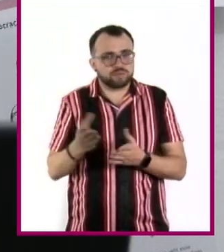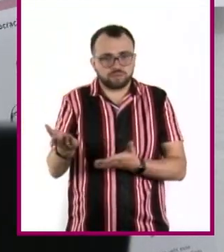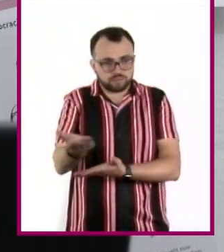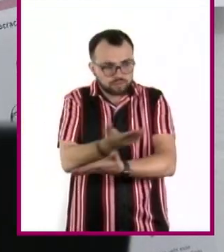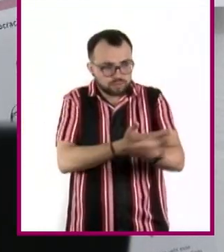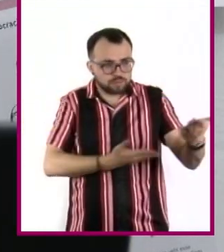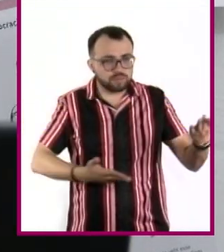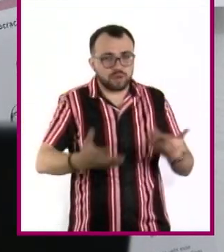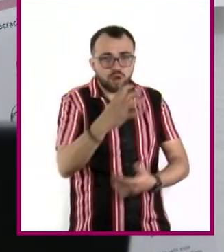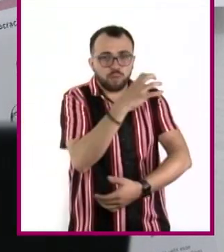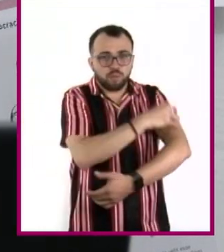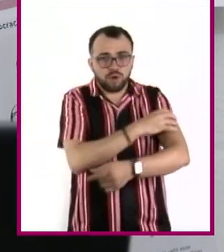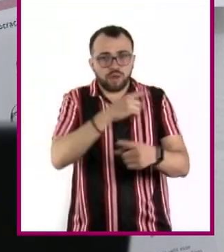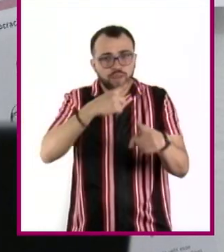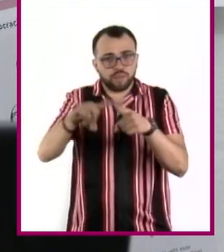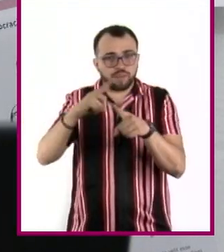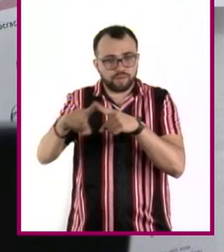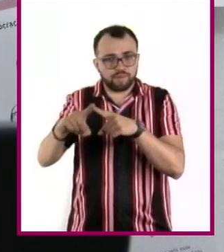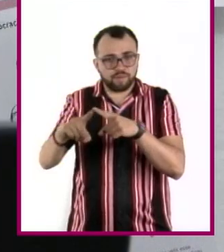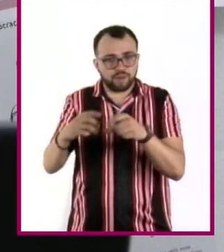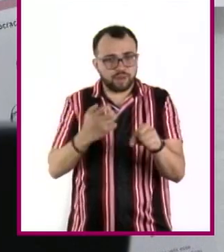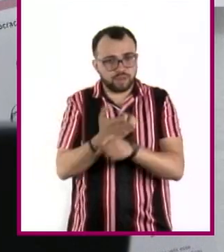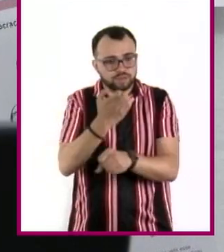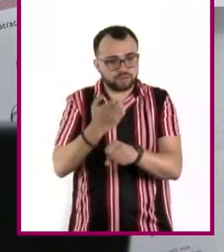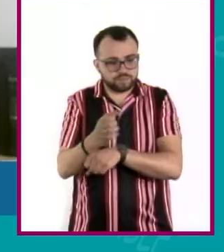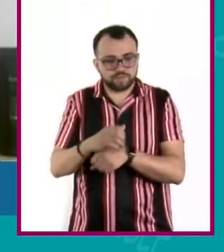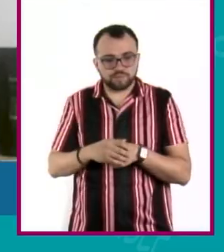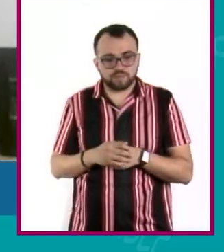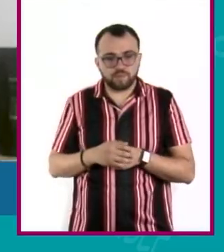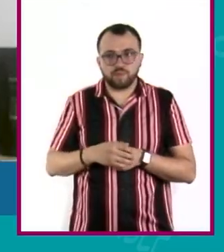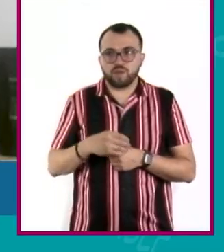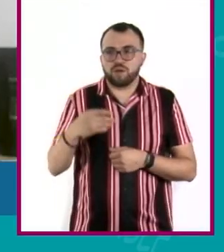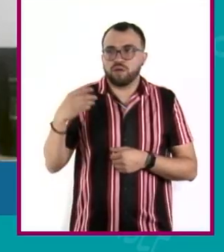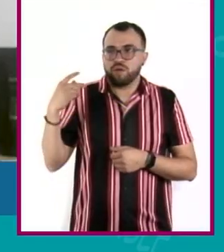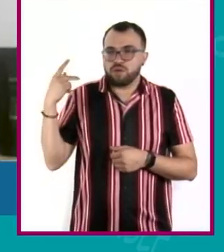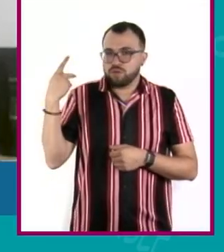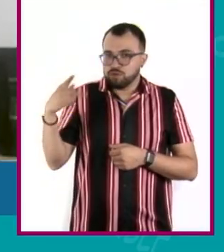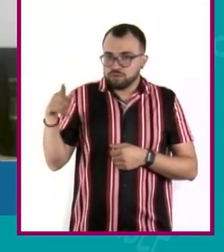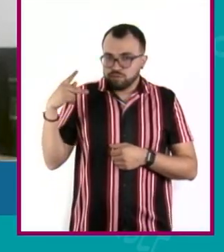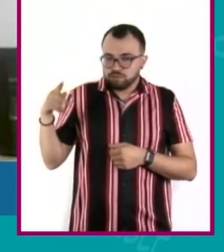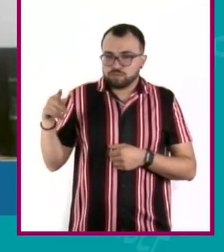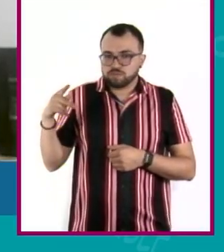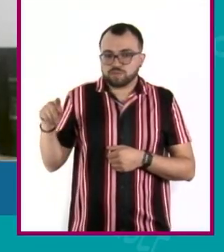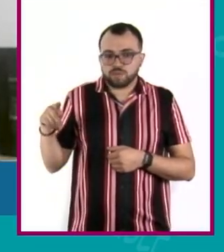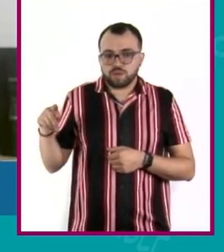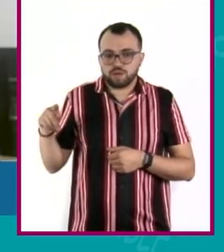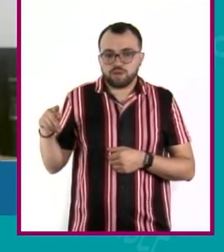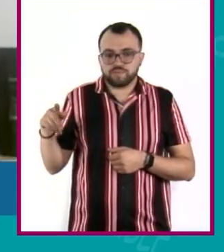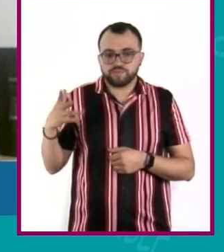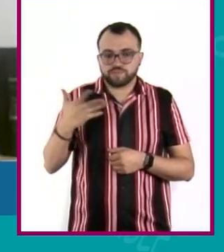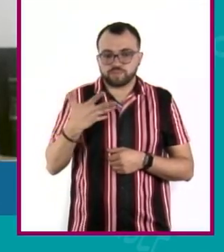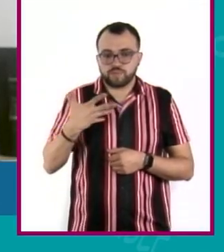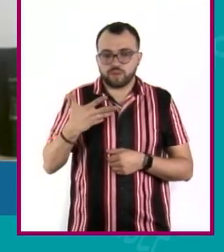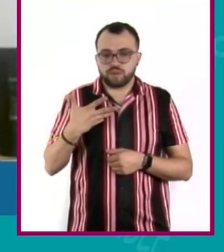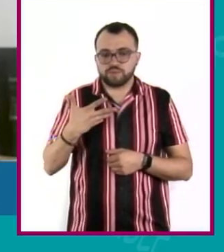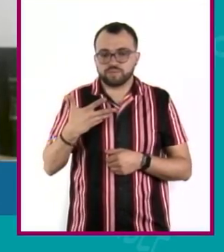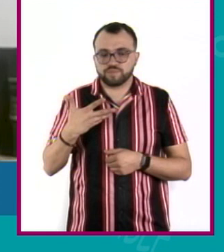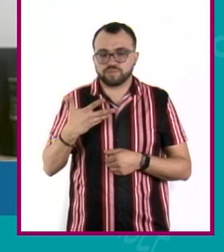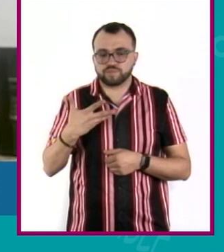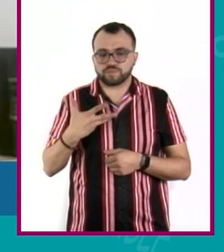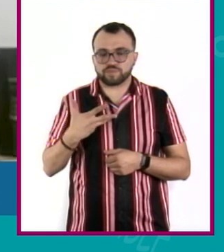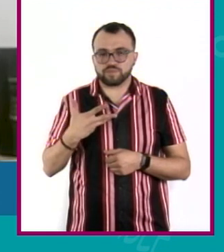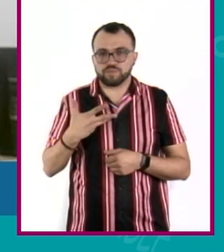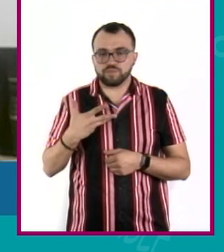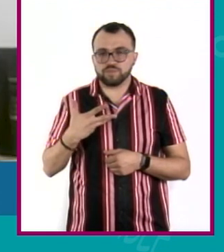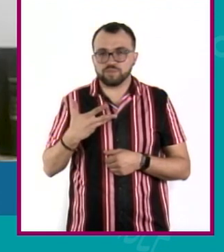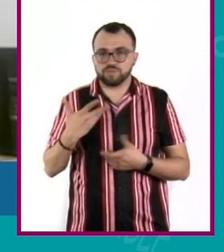estados? De manera tradicional en las relaciones internacionales se ha adjudicado o se ha relacionado más a